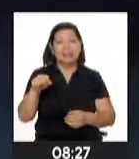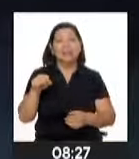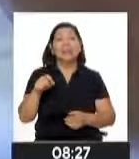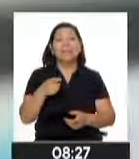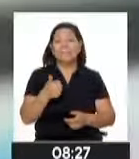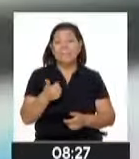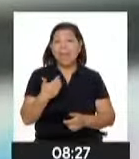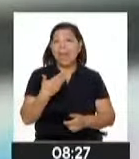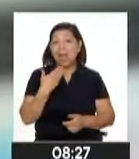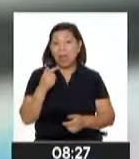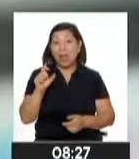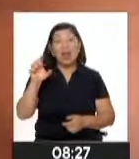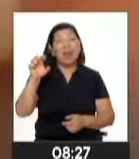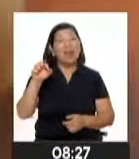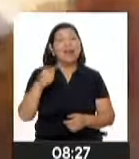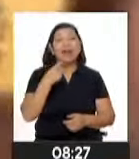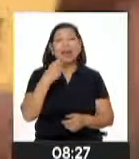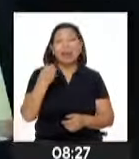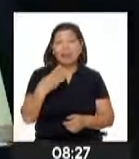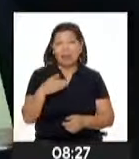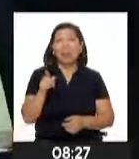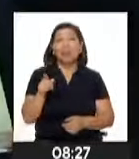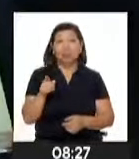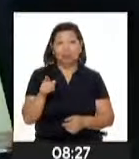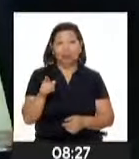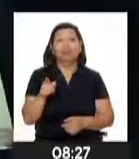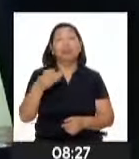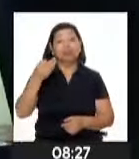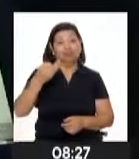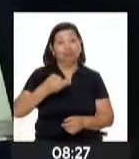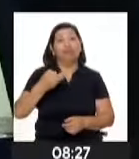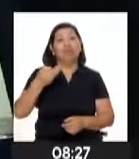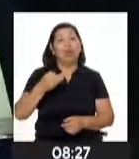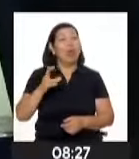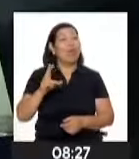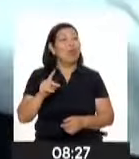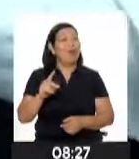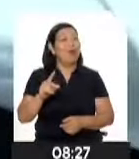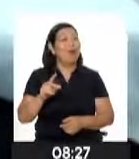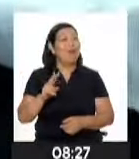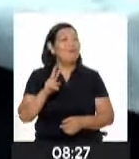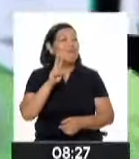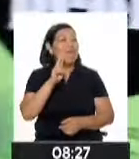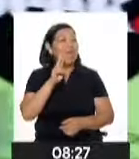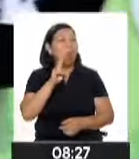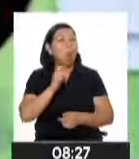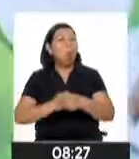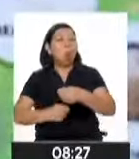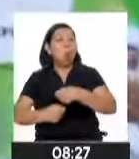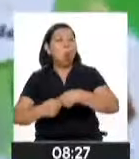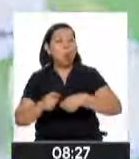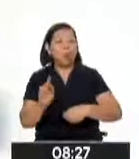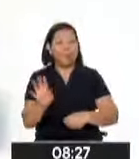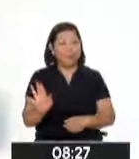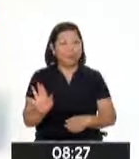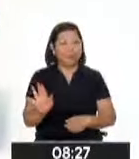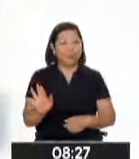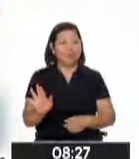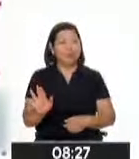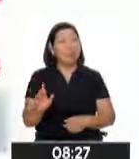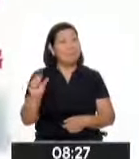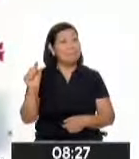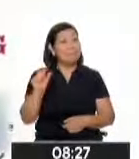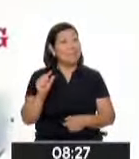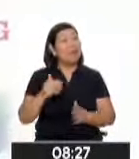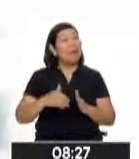certificado. Ese candadito me indica que estoy en un portal real y no en un portal clonado. Entre las ofertas